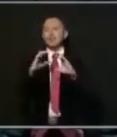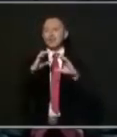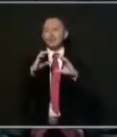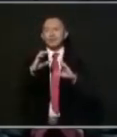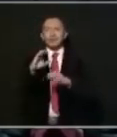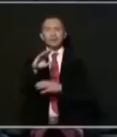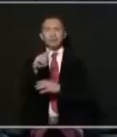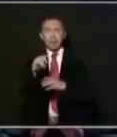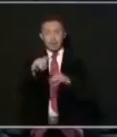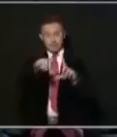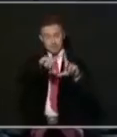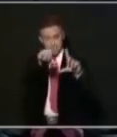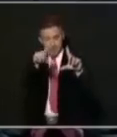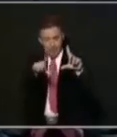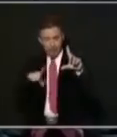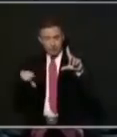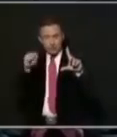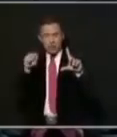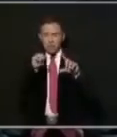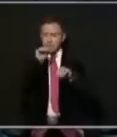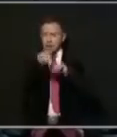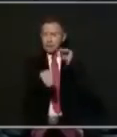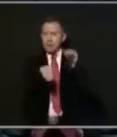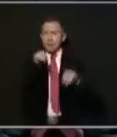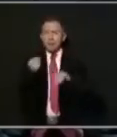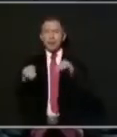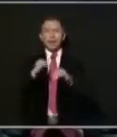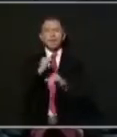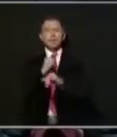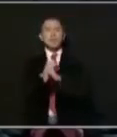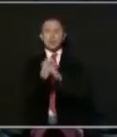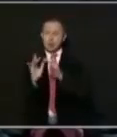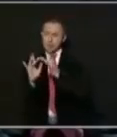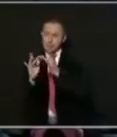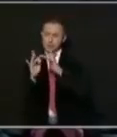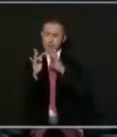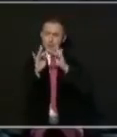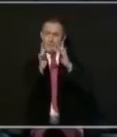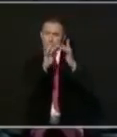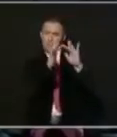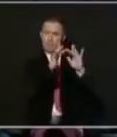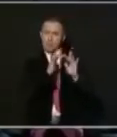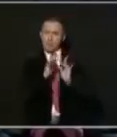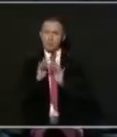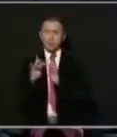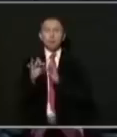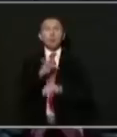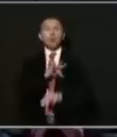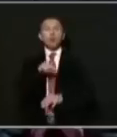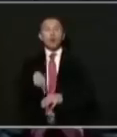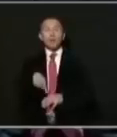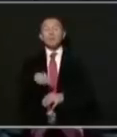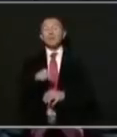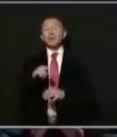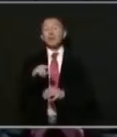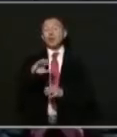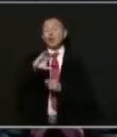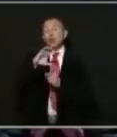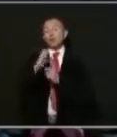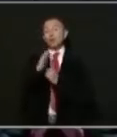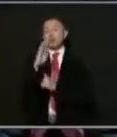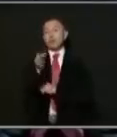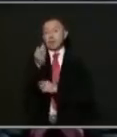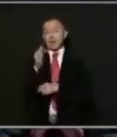con internet, utilizando la infraestructura de las líneas de la Comisión Federal de